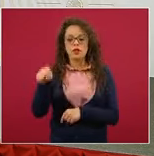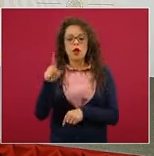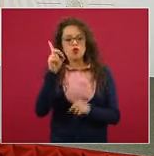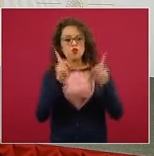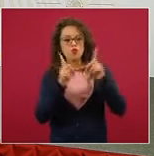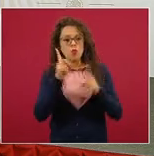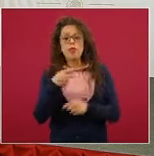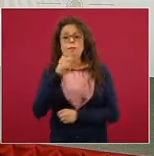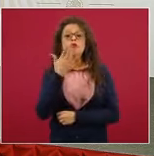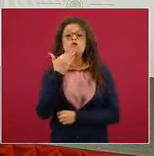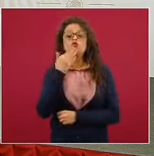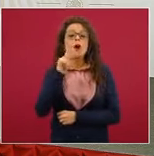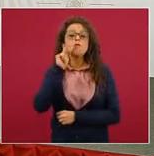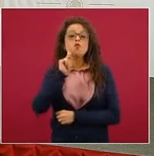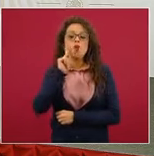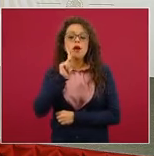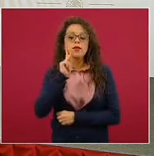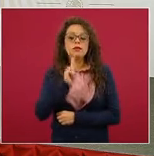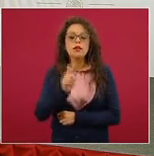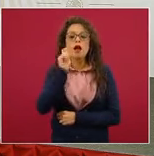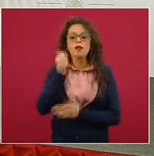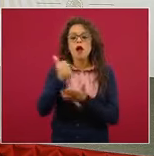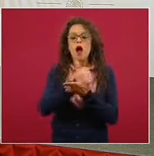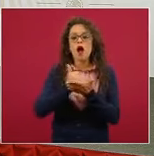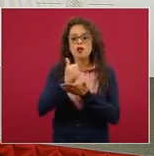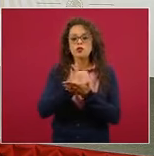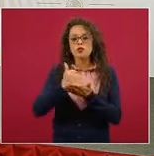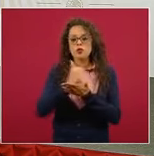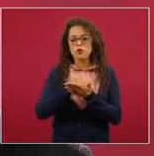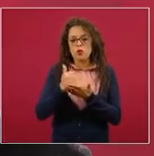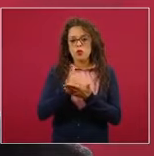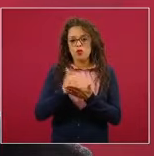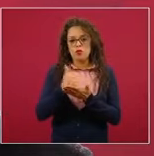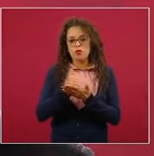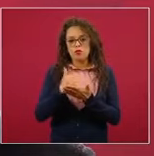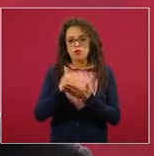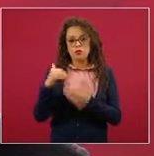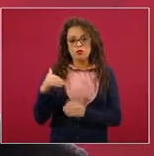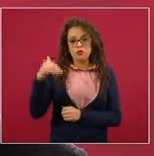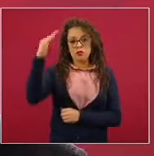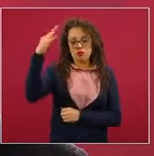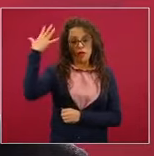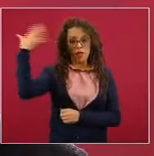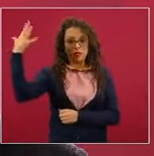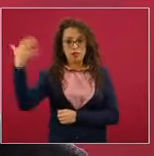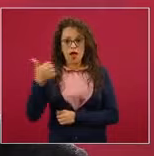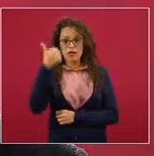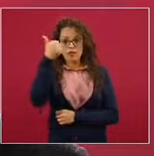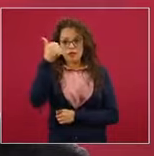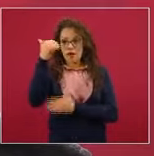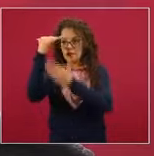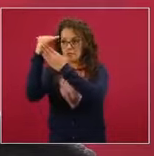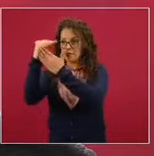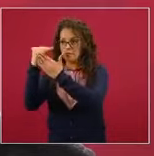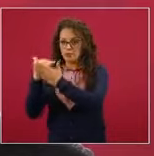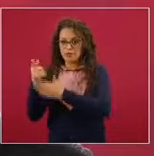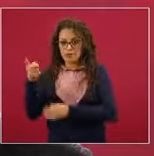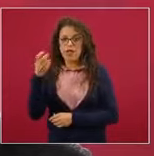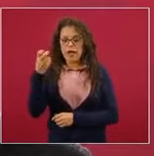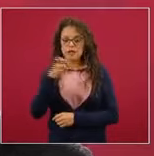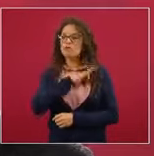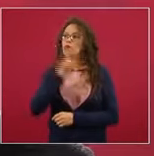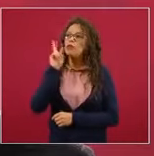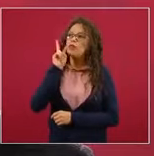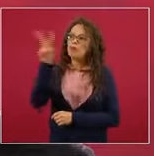casilla azul en el extremo superior derecho de las distintas seis casillas que aparecen en la primera diapositiva.